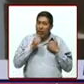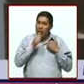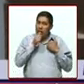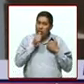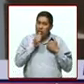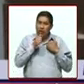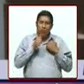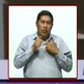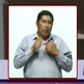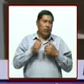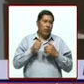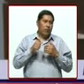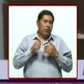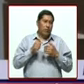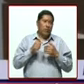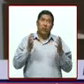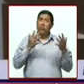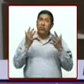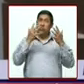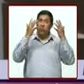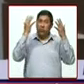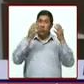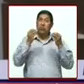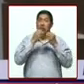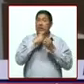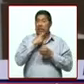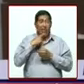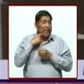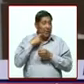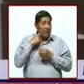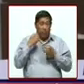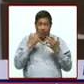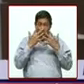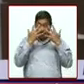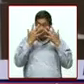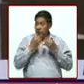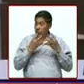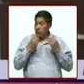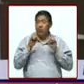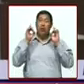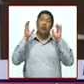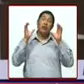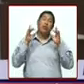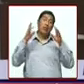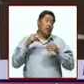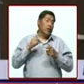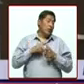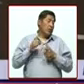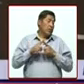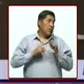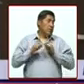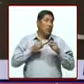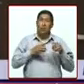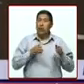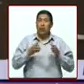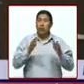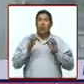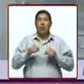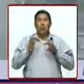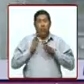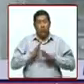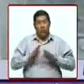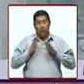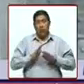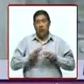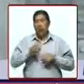es importante porque aire contaminado más aire seco es una contaminación terrible. Entonces, de alguna manera puede apaciguar el